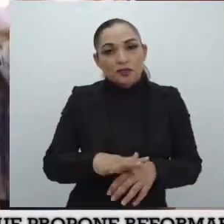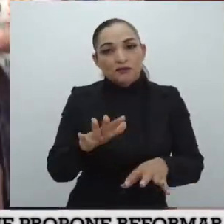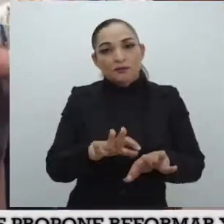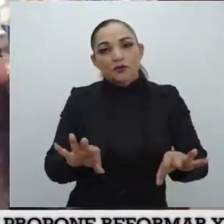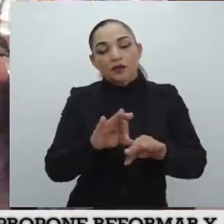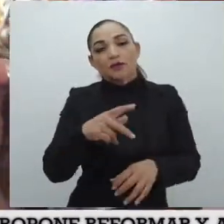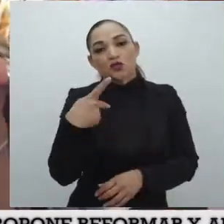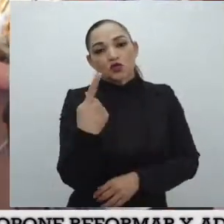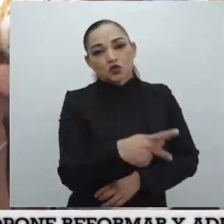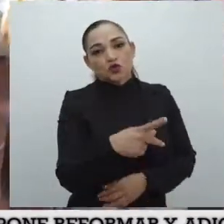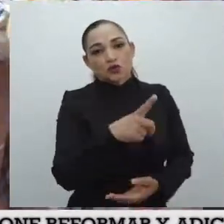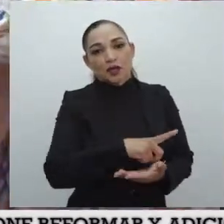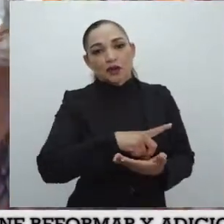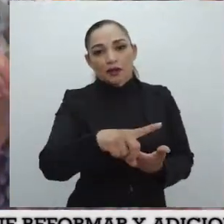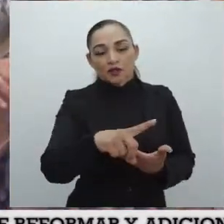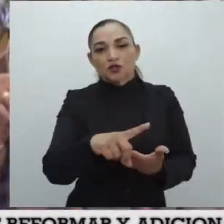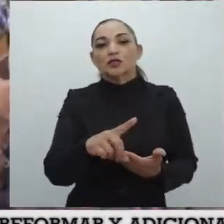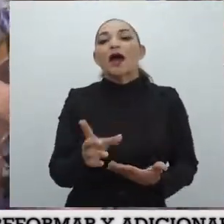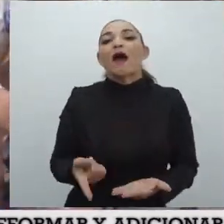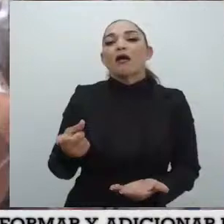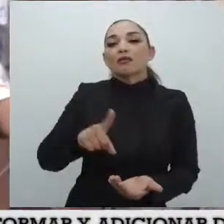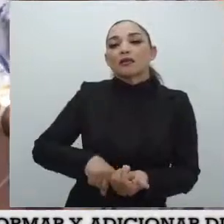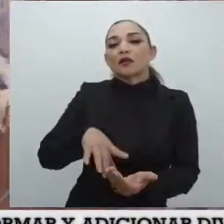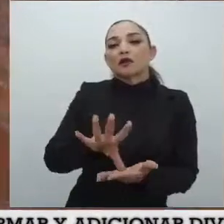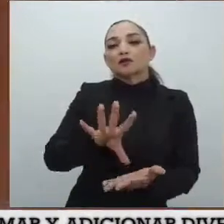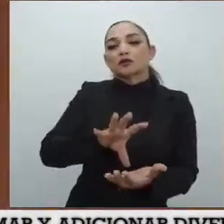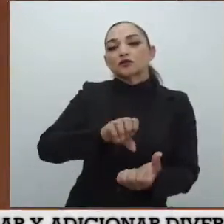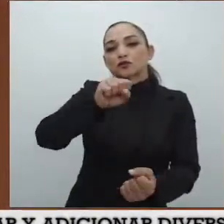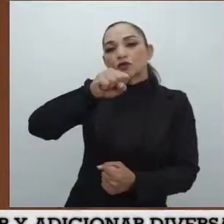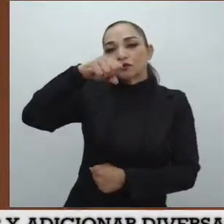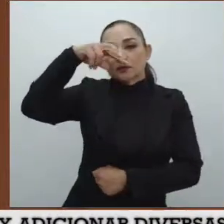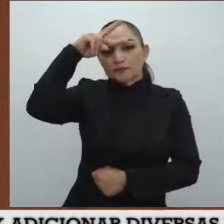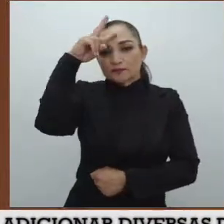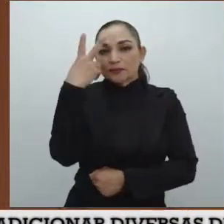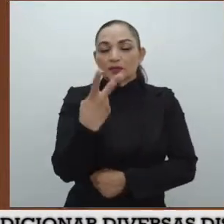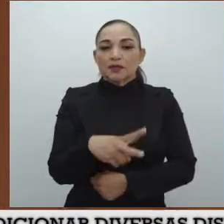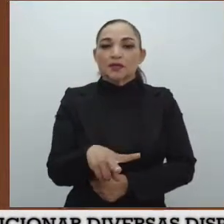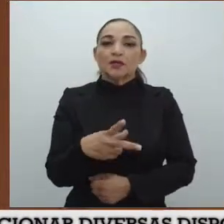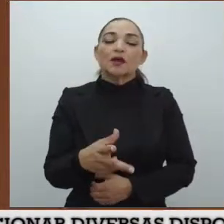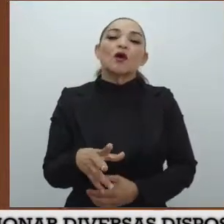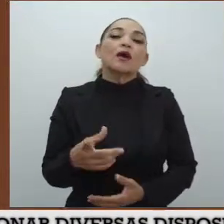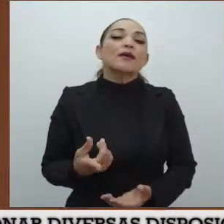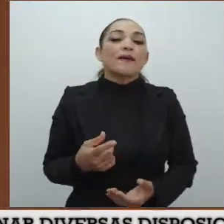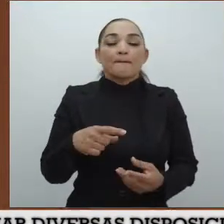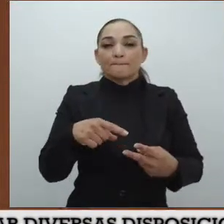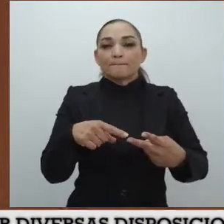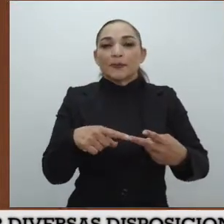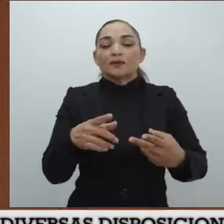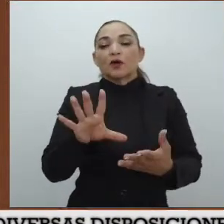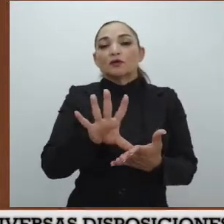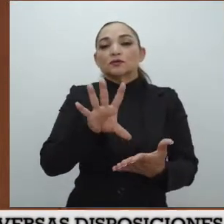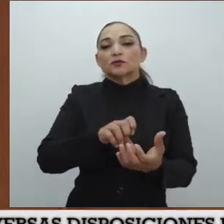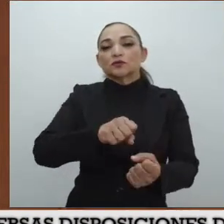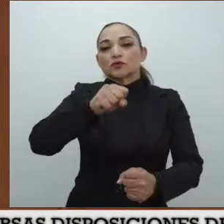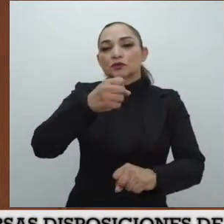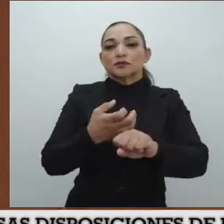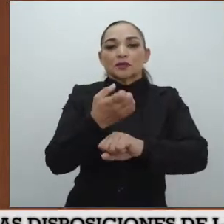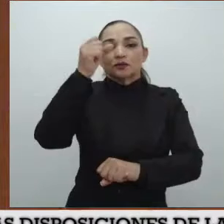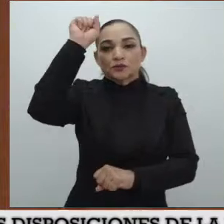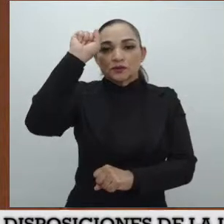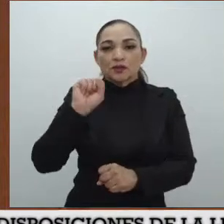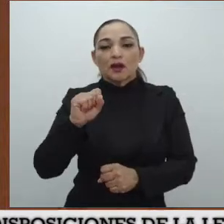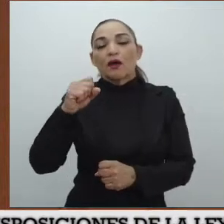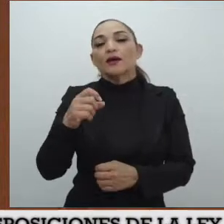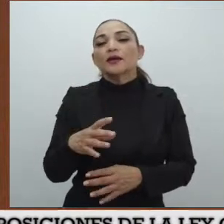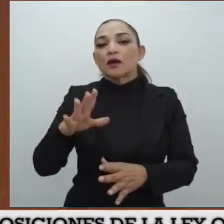estándares previstos de la Constitución Política de los Estados Unidos Mexicanos y en la Constitución del Estado, así como los tratados y convenciones